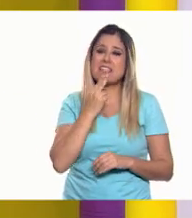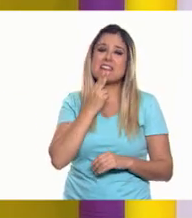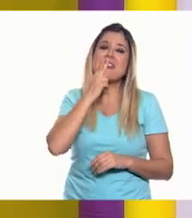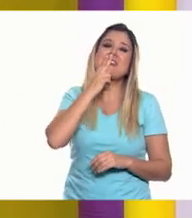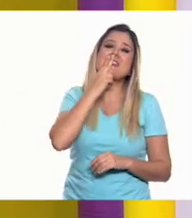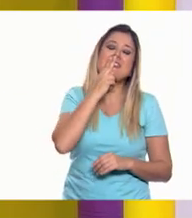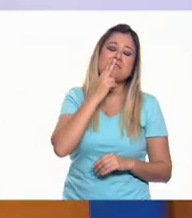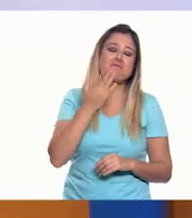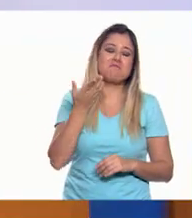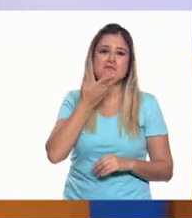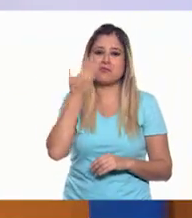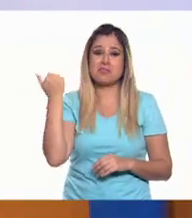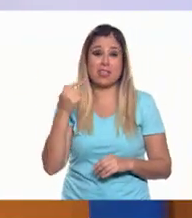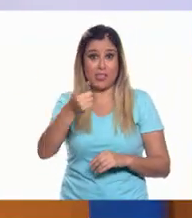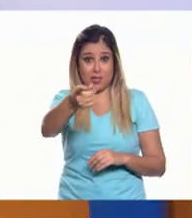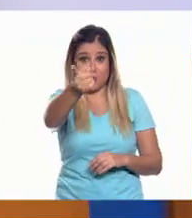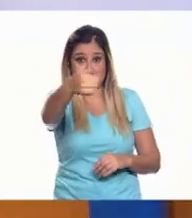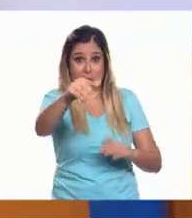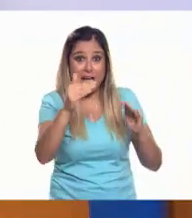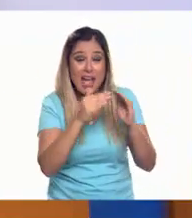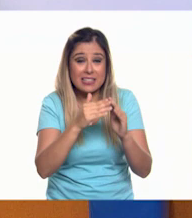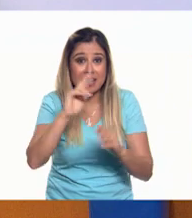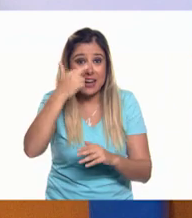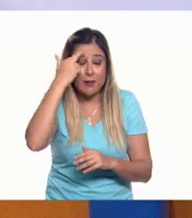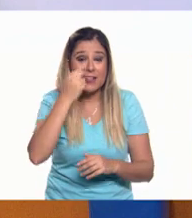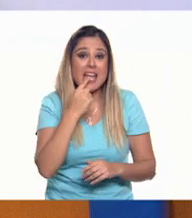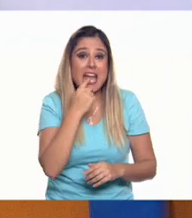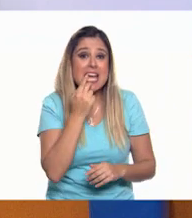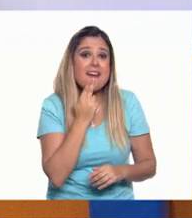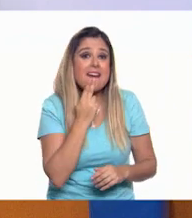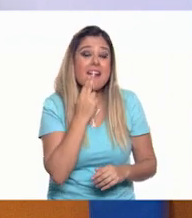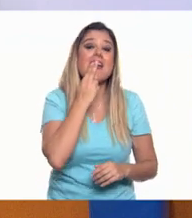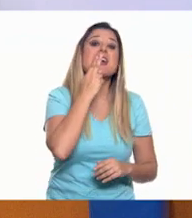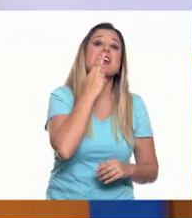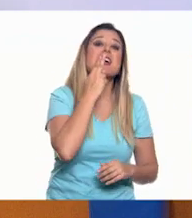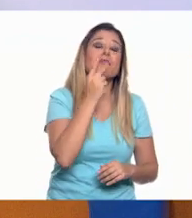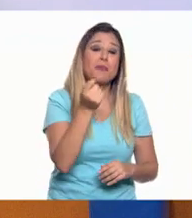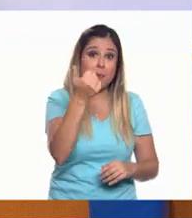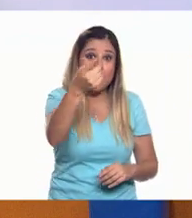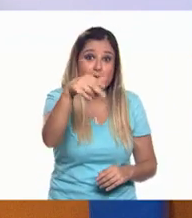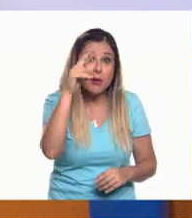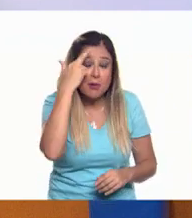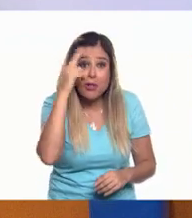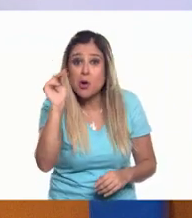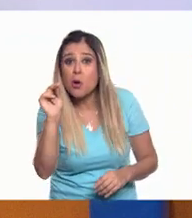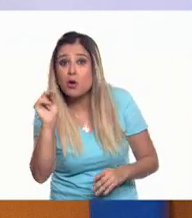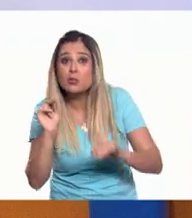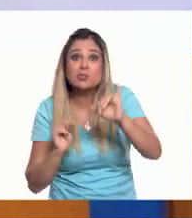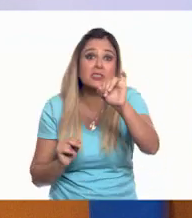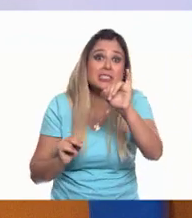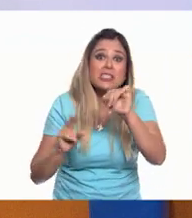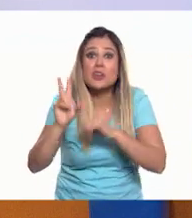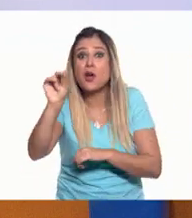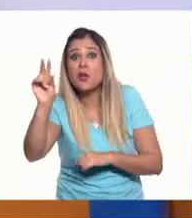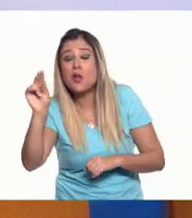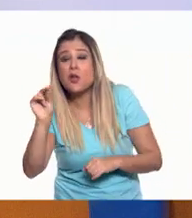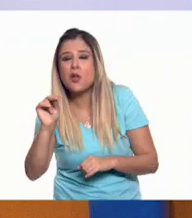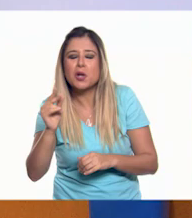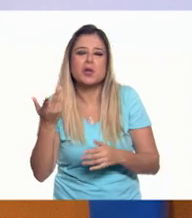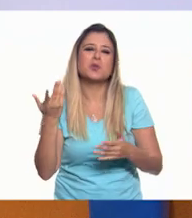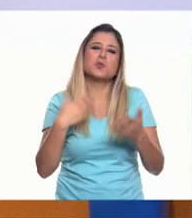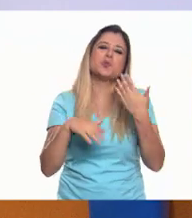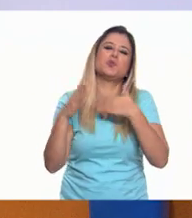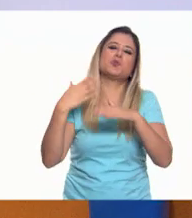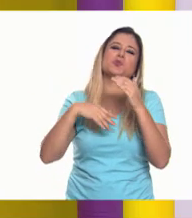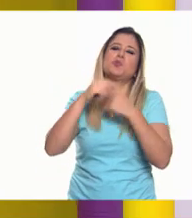No me acuerdo. ¿Ustedes en casa recuerdan cuando le salió su primer diente? ¿Se acuerdan? ¿Sí? No. ¿No? No. Es que éramos muy pequeños, pero